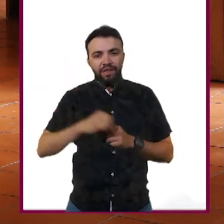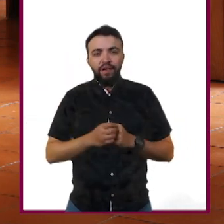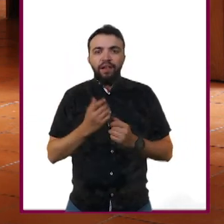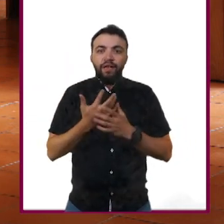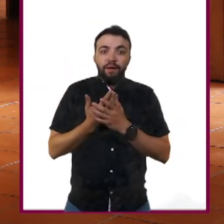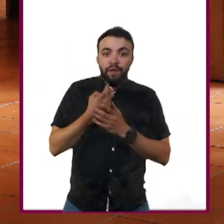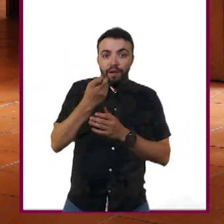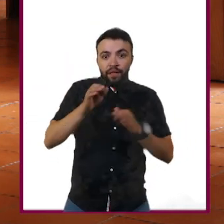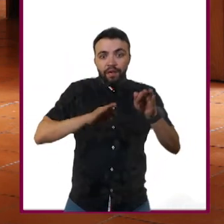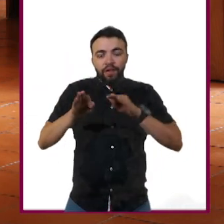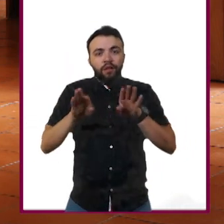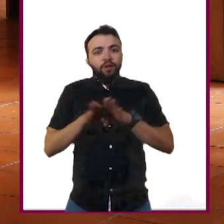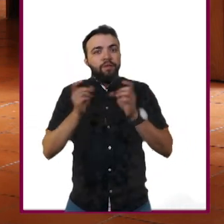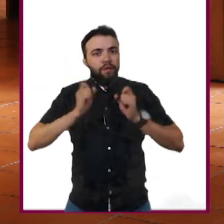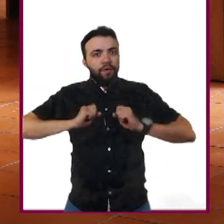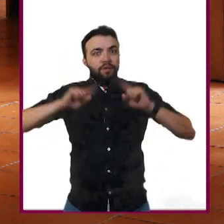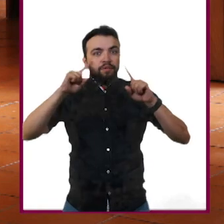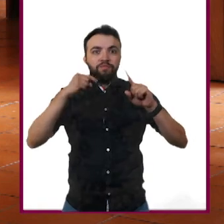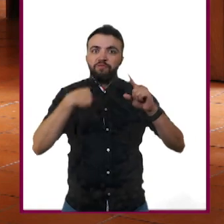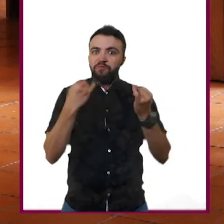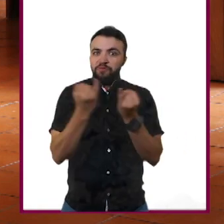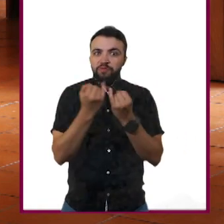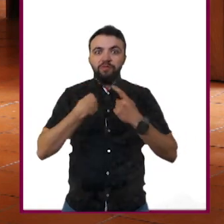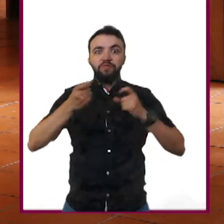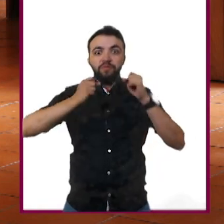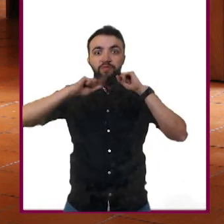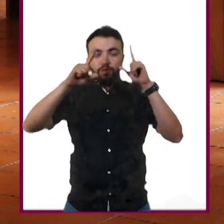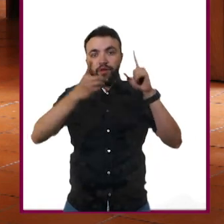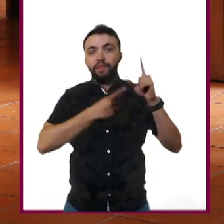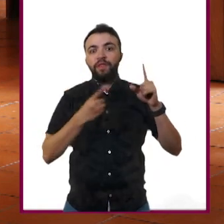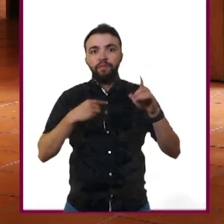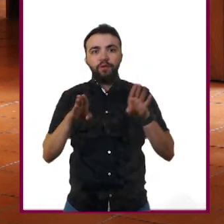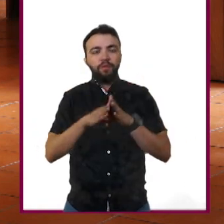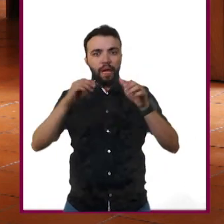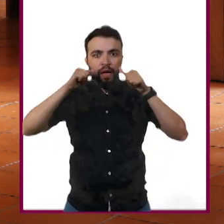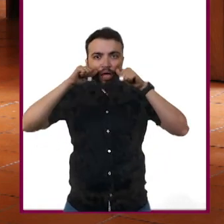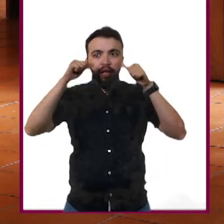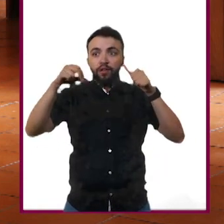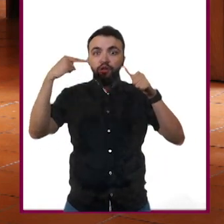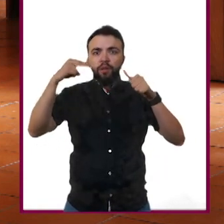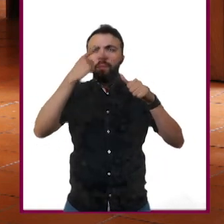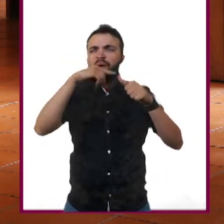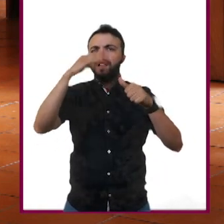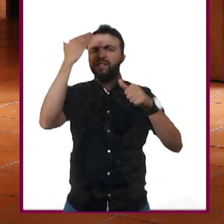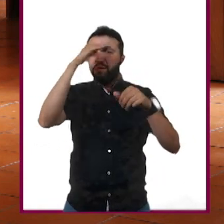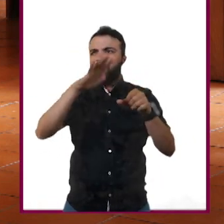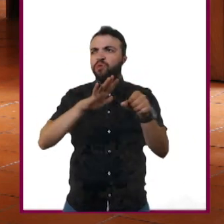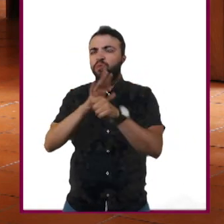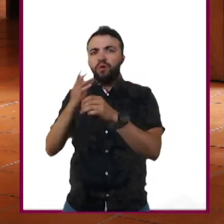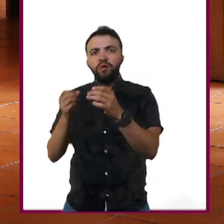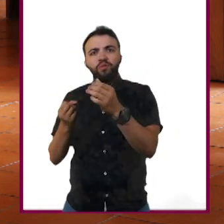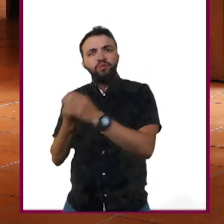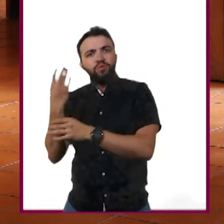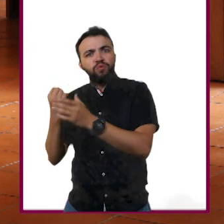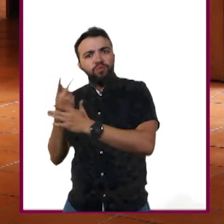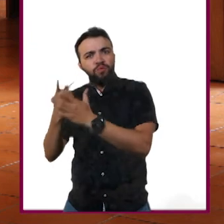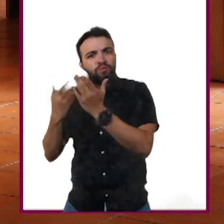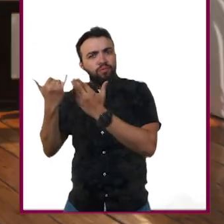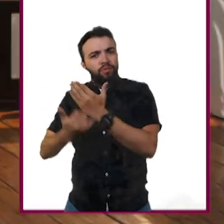Esperamos que su trabajo los haya asombrado tanto como a nosotros y que estén pendientes de su nombre para que sepan qué proyectos nuevos